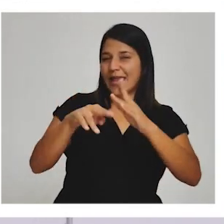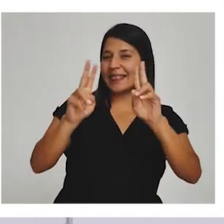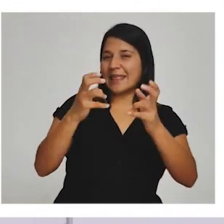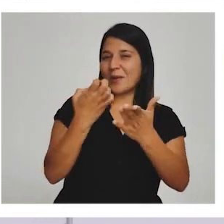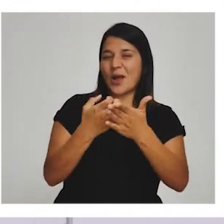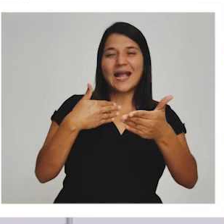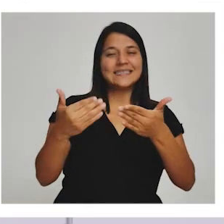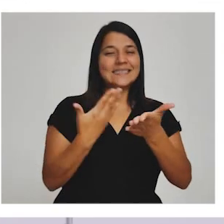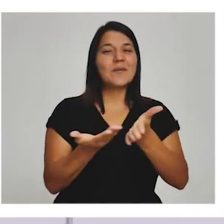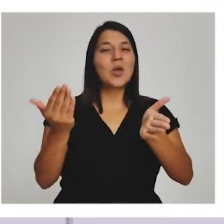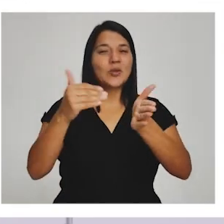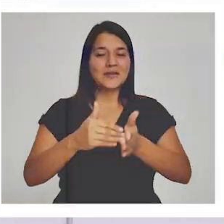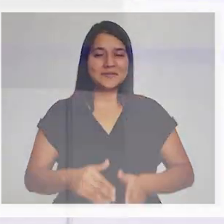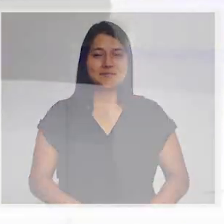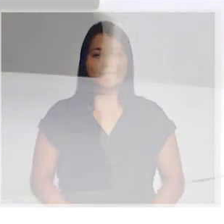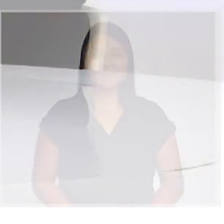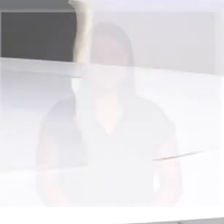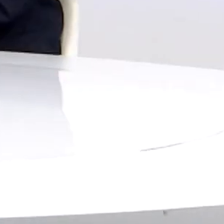programa Conversamos.